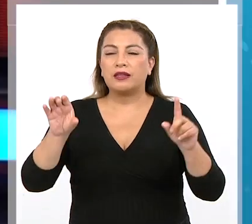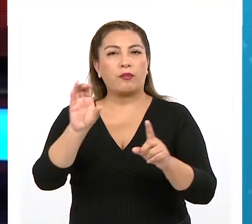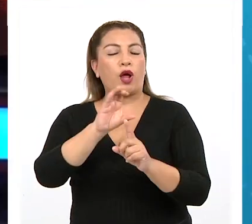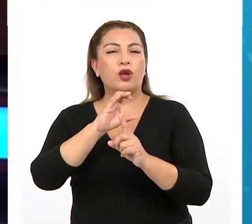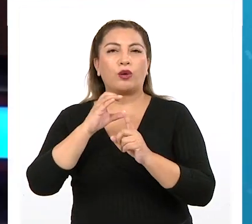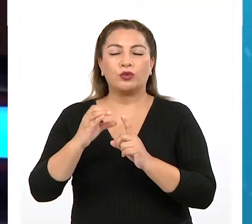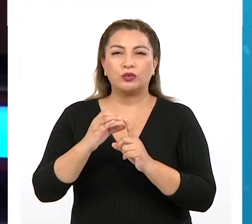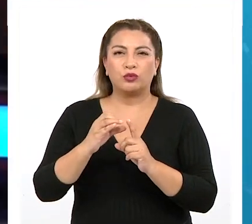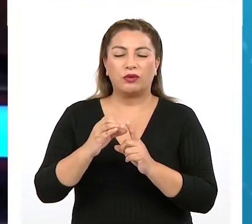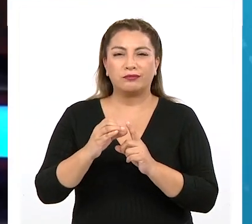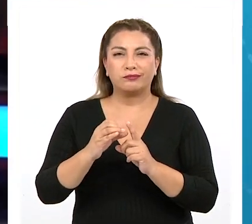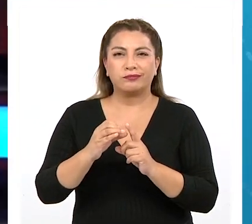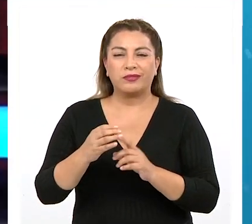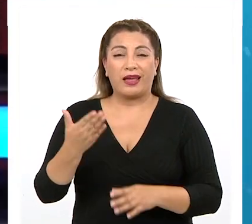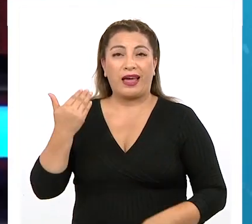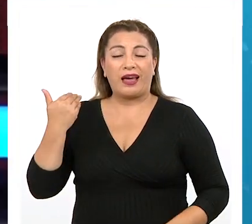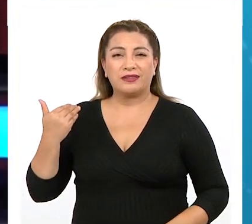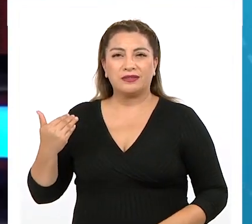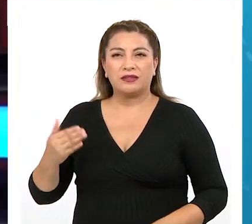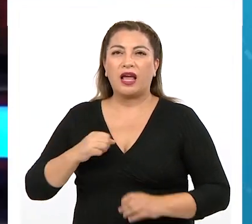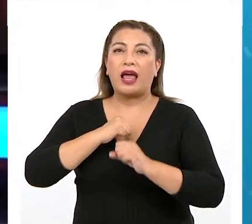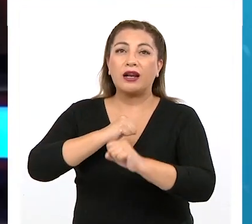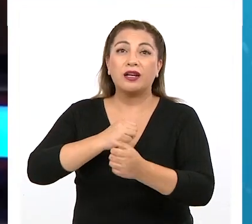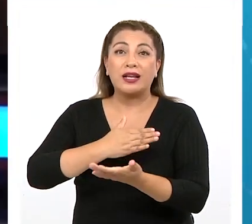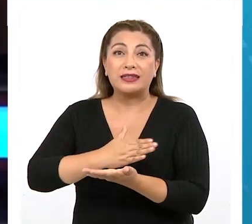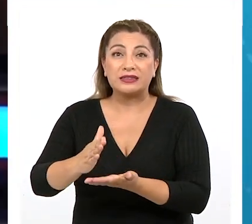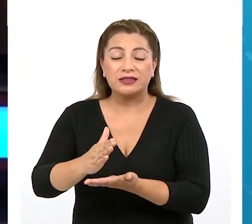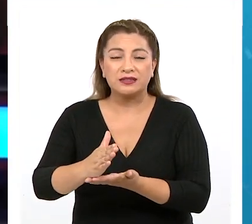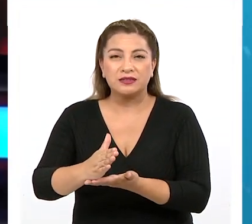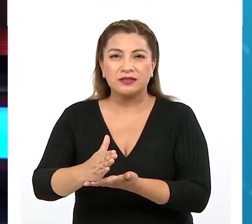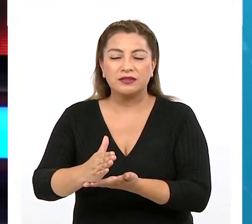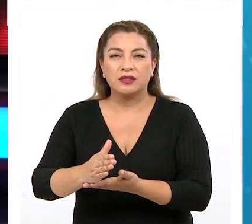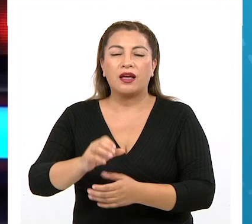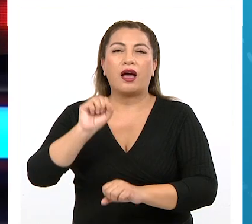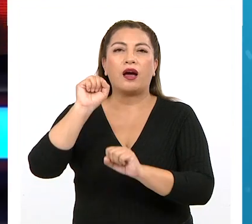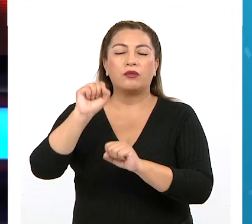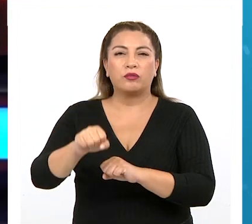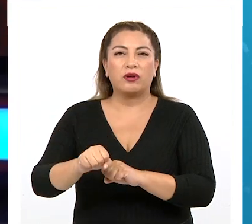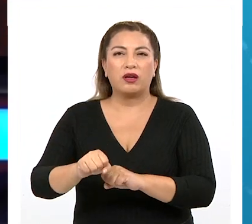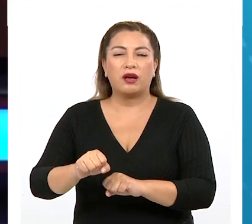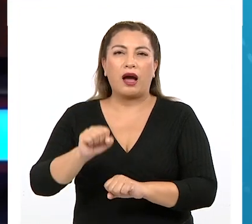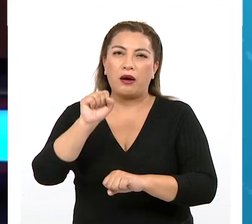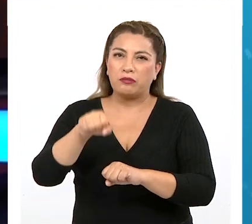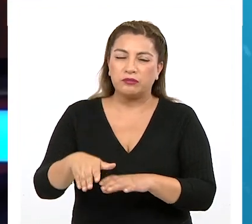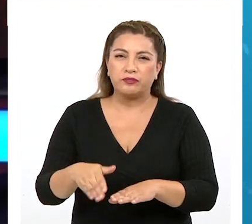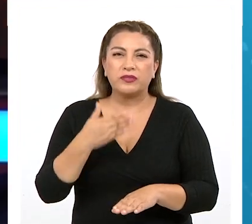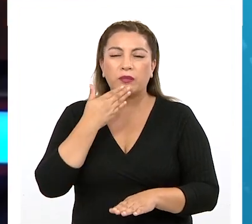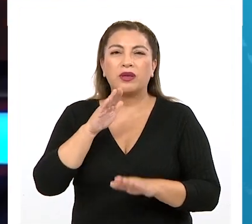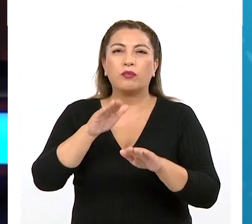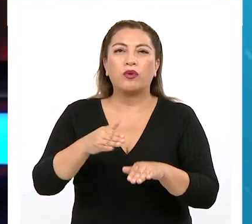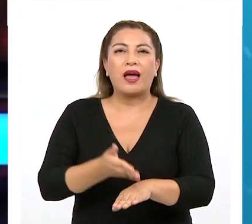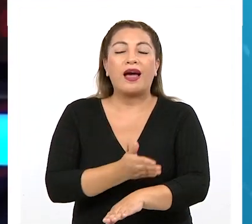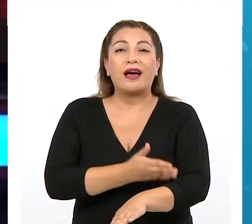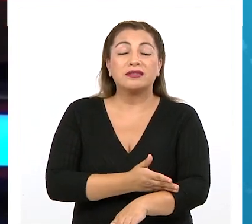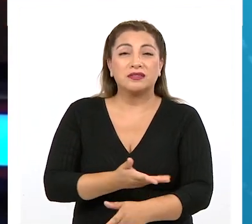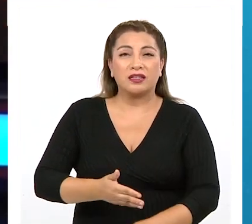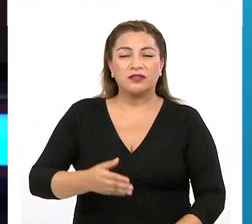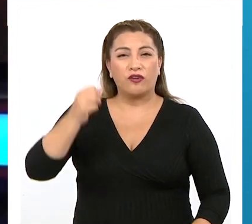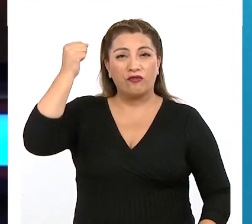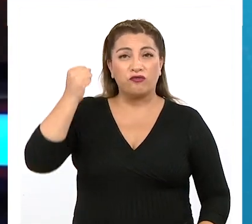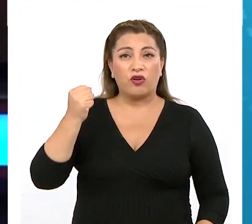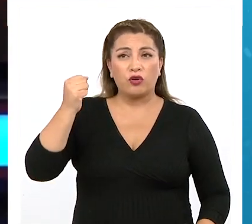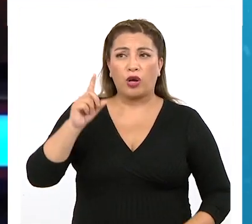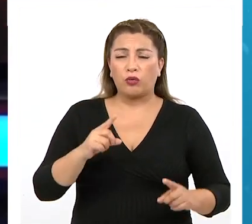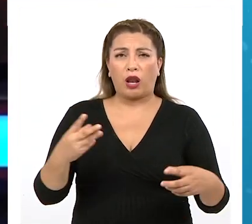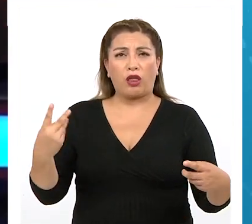tuvieron ante el rechazo o apruebo, ante el a favor en contra, ante el gobierno de Gabriel Boric, mostró que tenían cierta